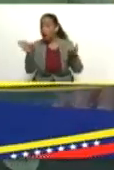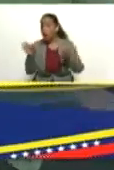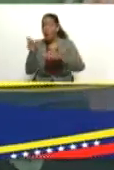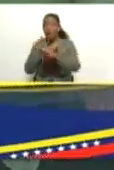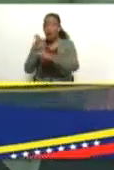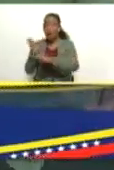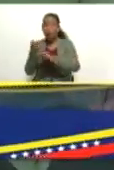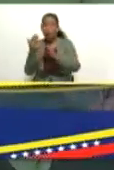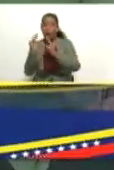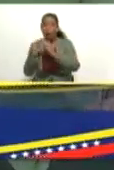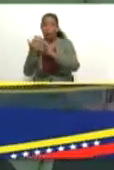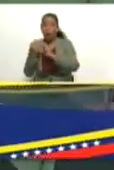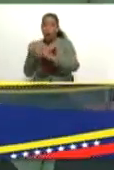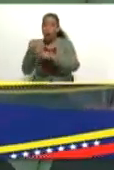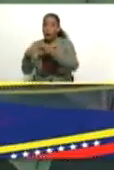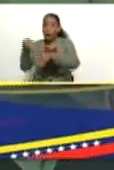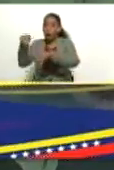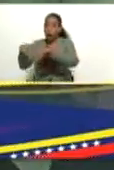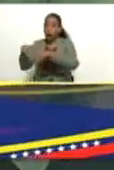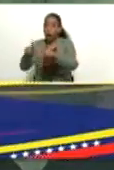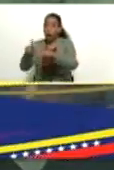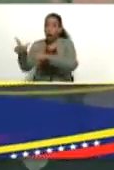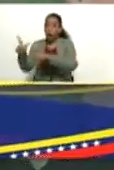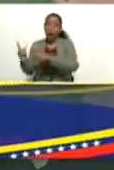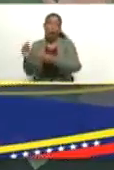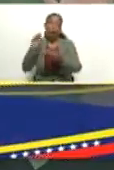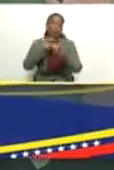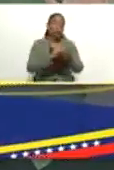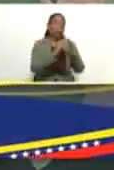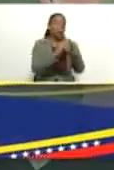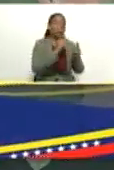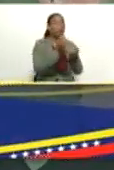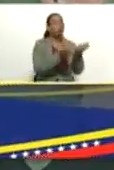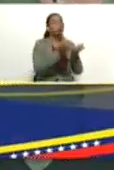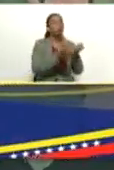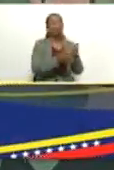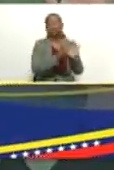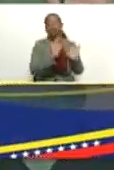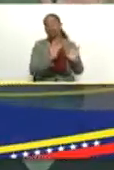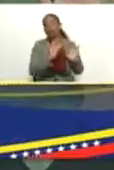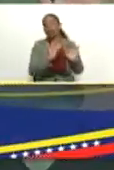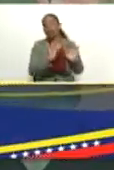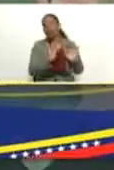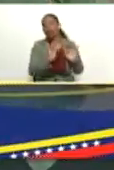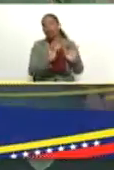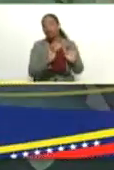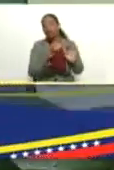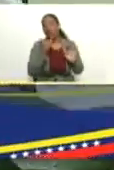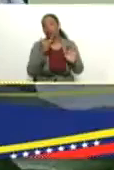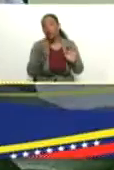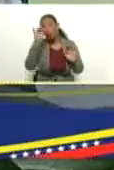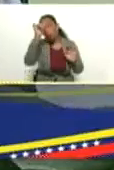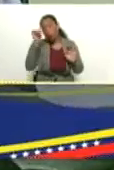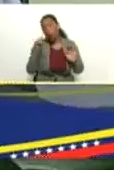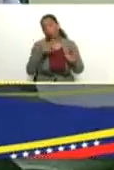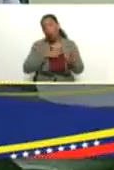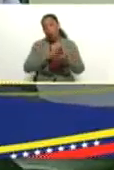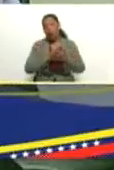casa comunal, ejercemos nuestro derecho al voto y volvemos a nuestro hogar. Me Participación, poder popular. El plan